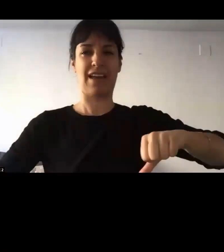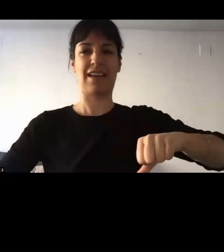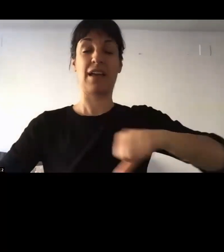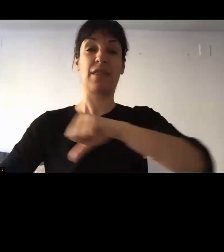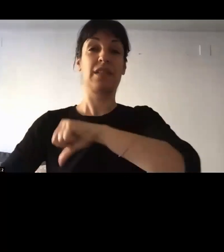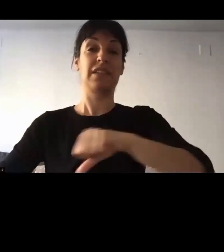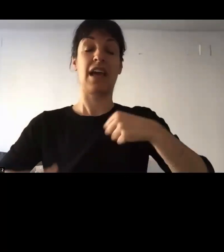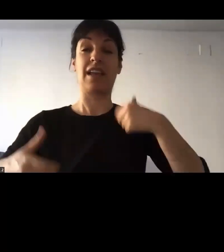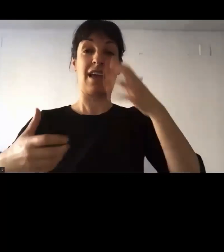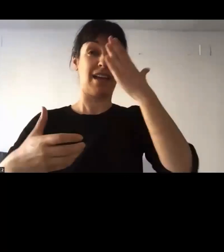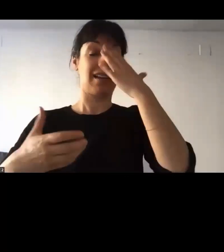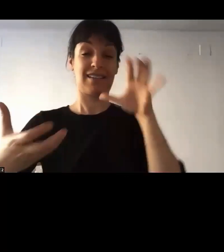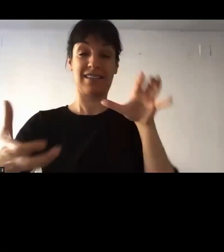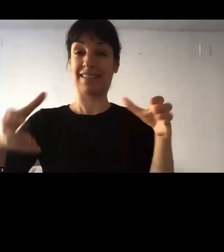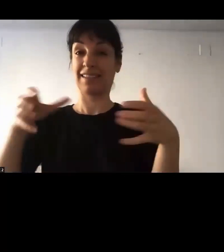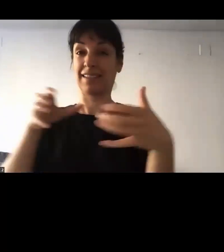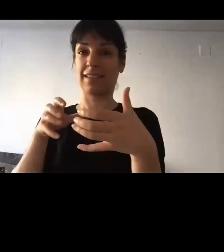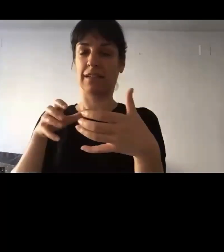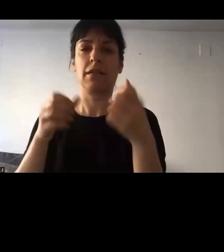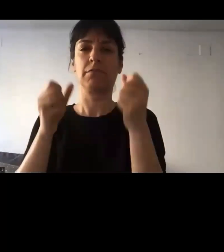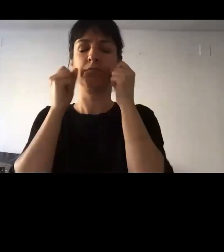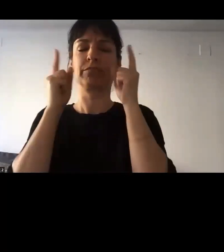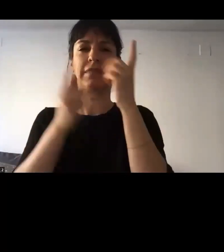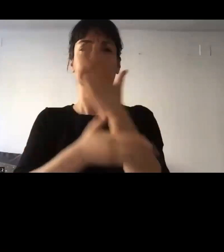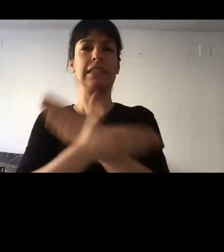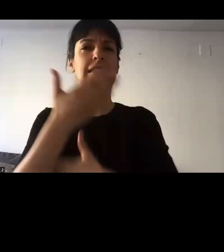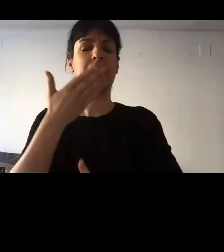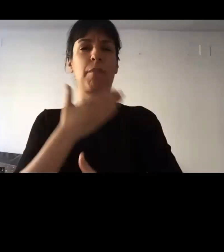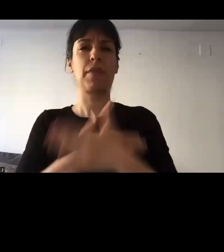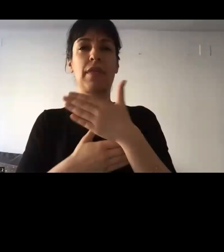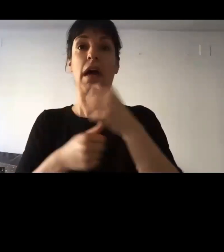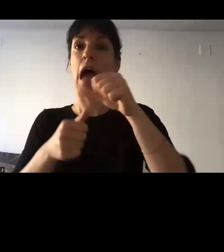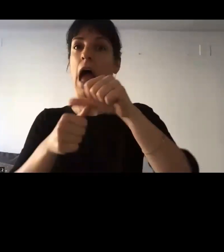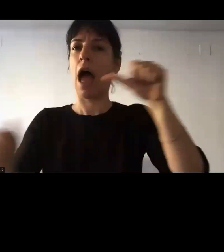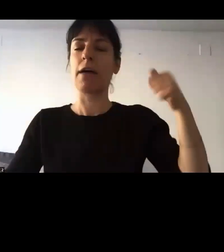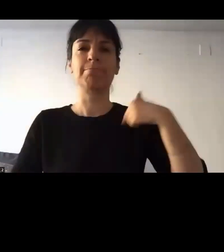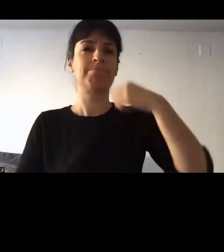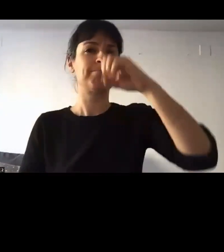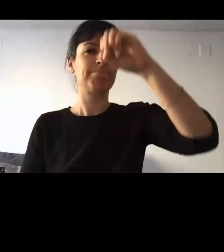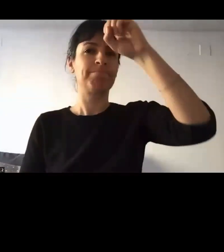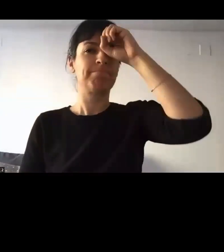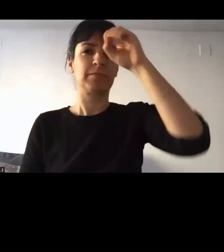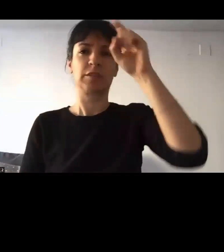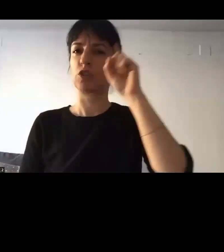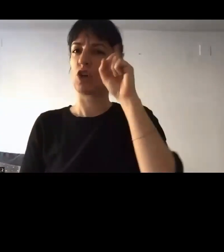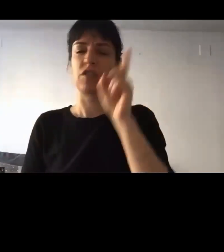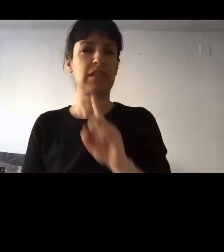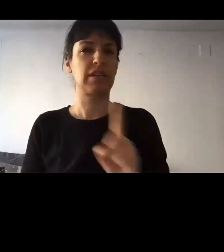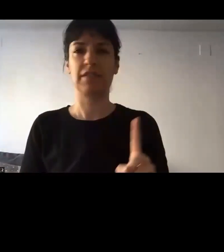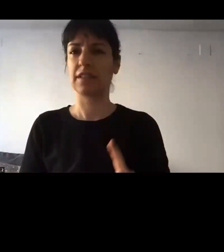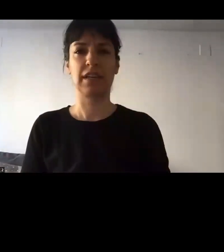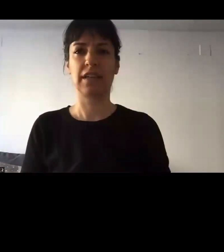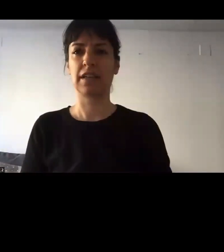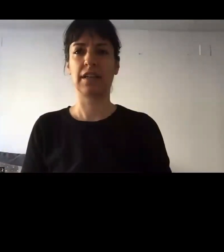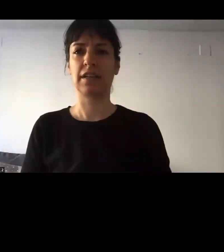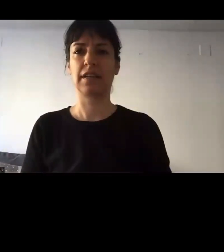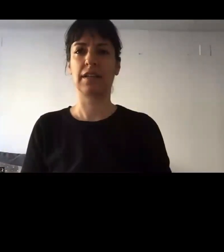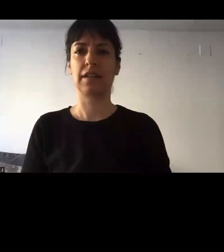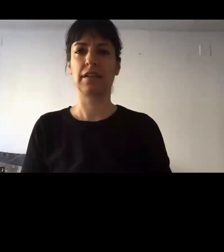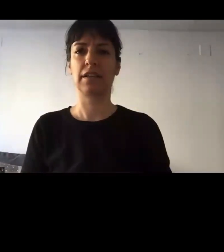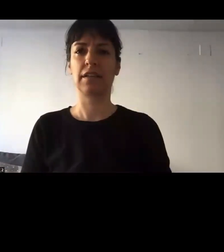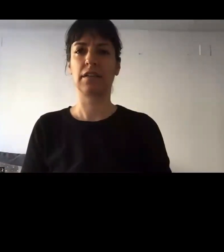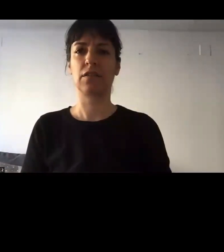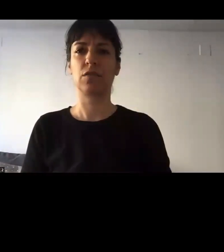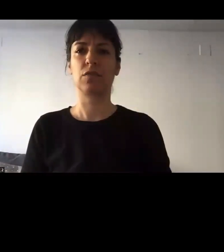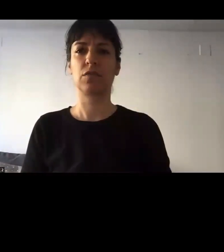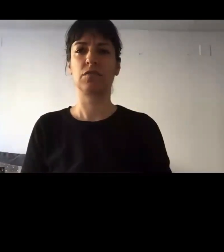hasta entonces en ningún momento eso se sabía, ni en ningún momento hubo ningún